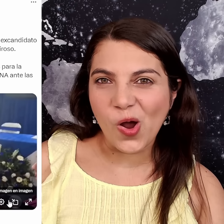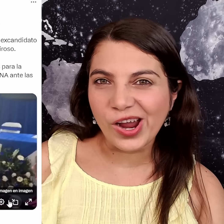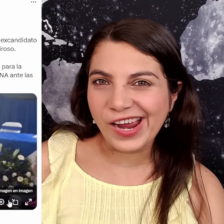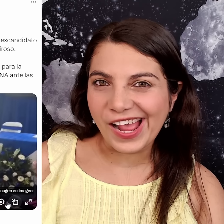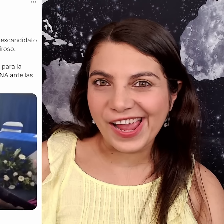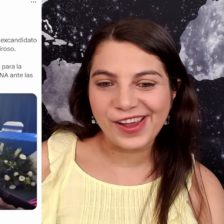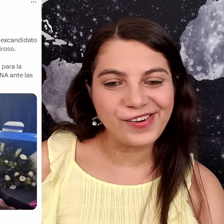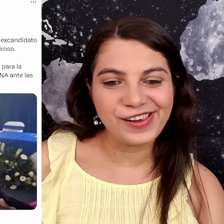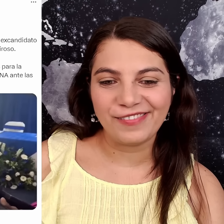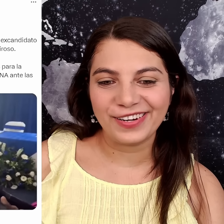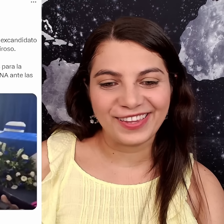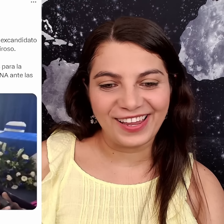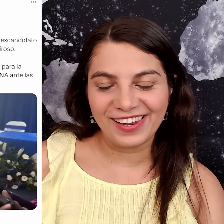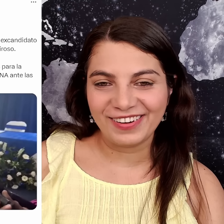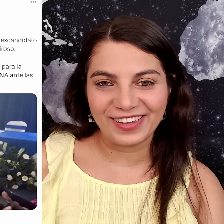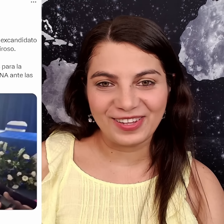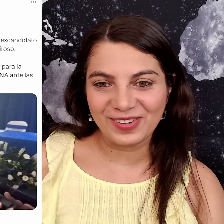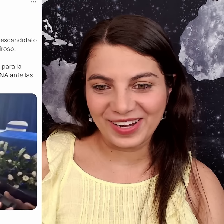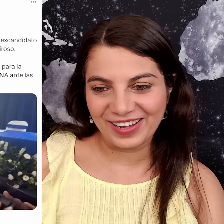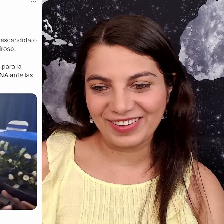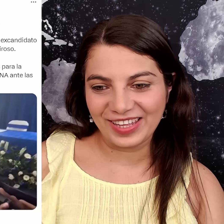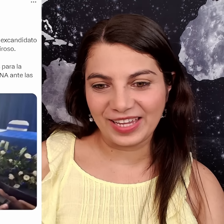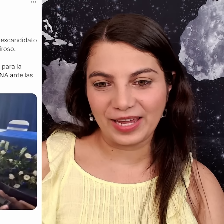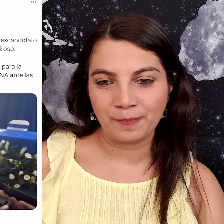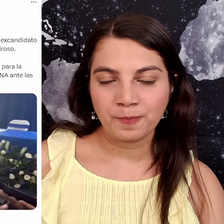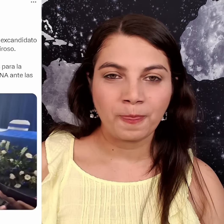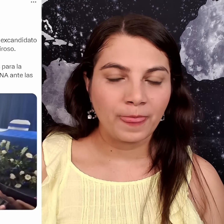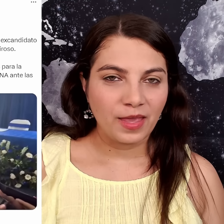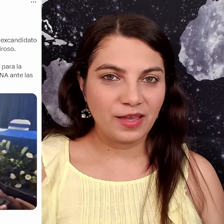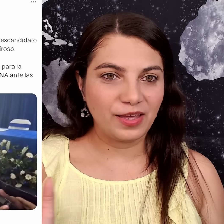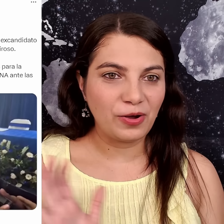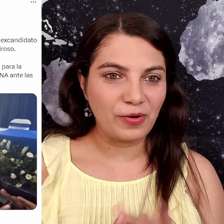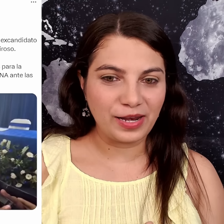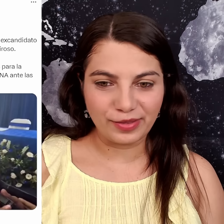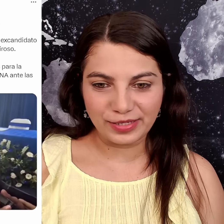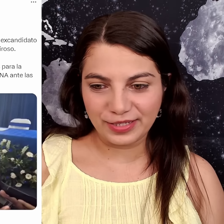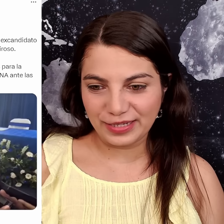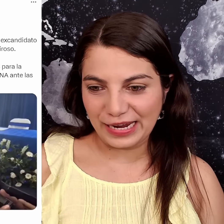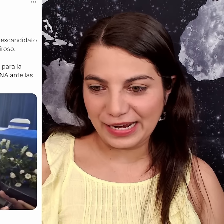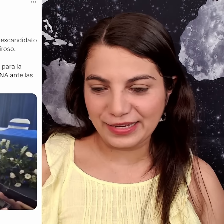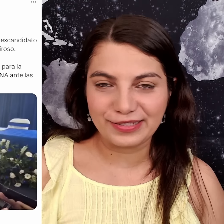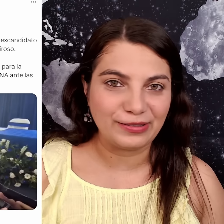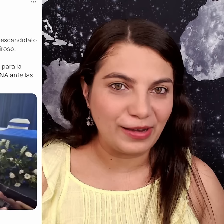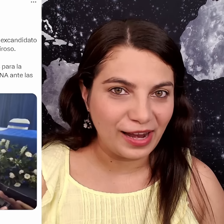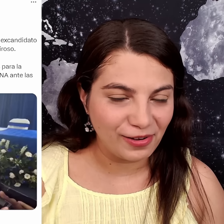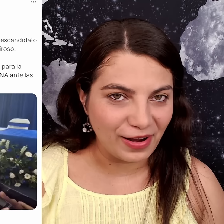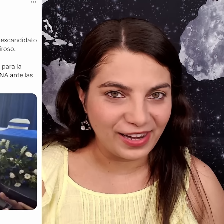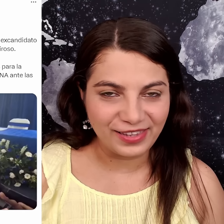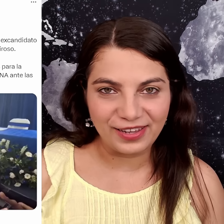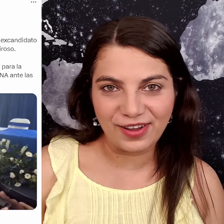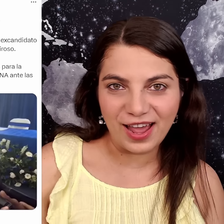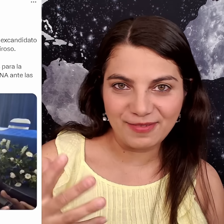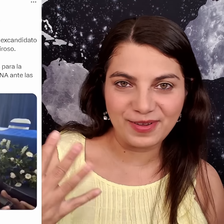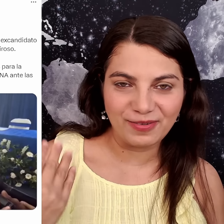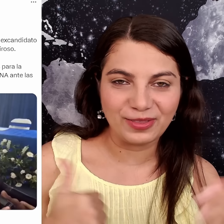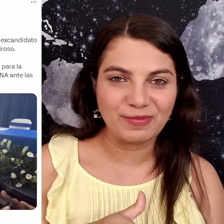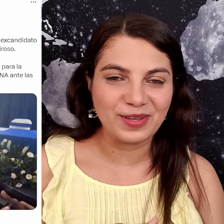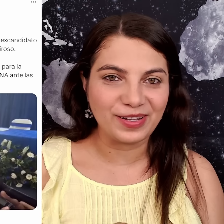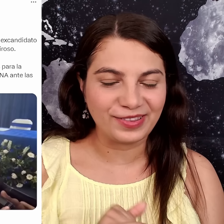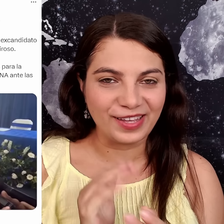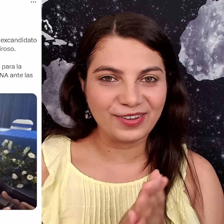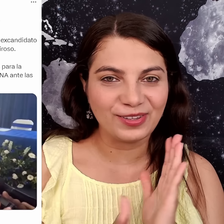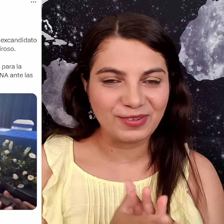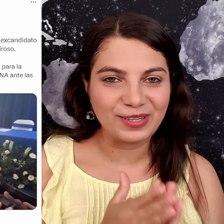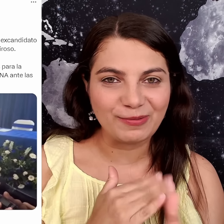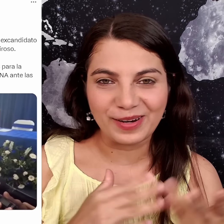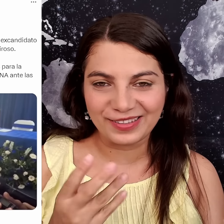No creo, la verdad no creo de que Joel Sánchez llegara diciéndole a los areneros, ay, miren cuántos